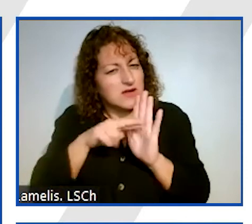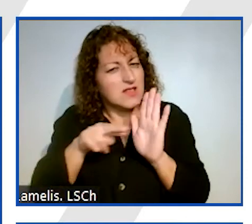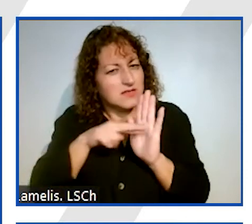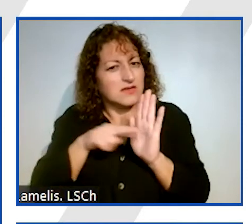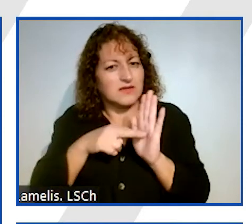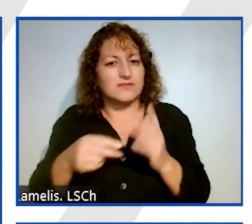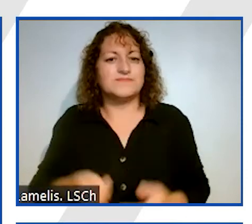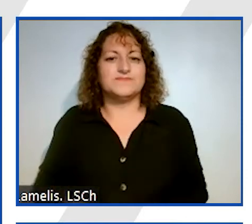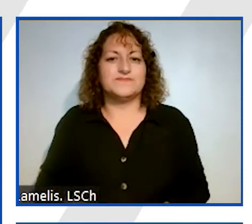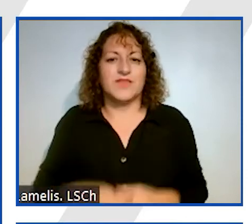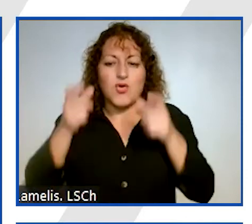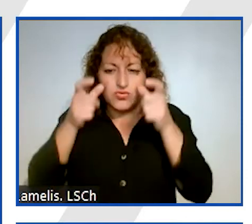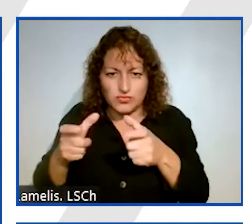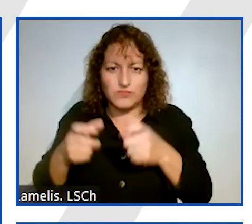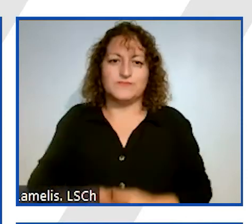extender.